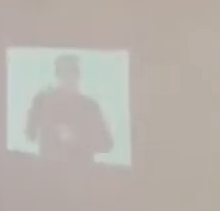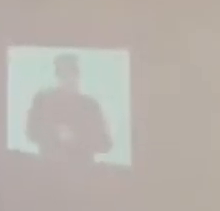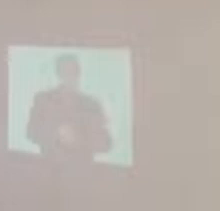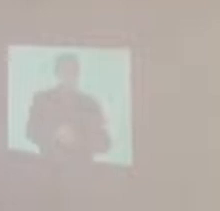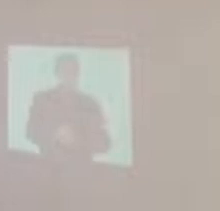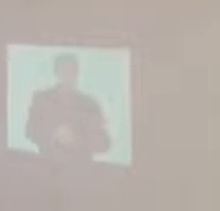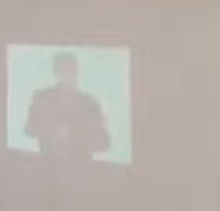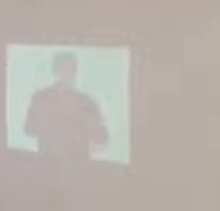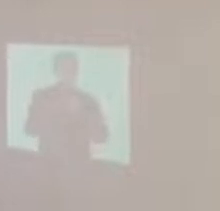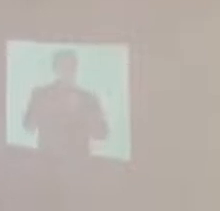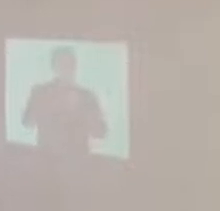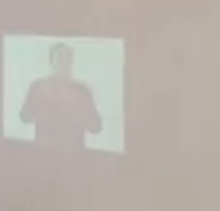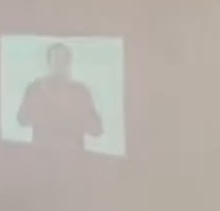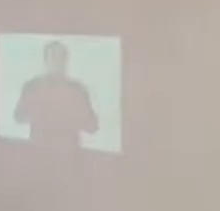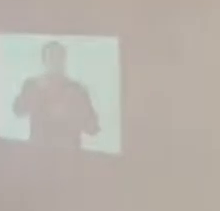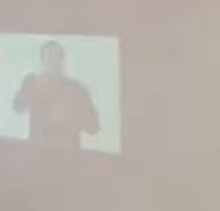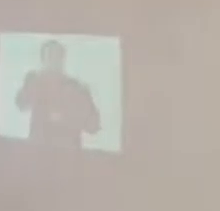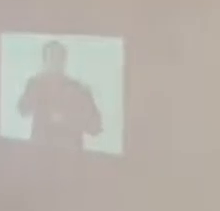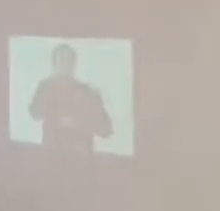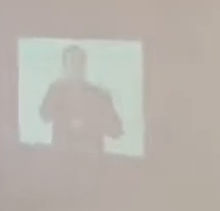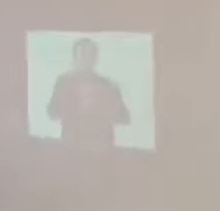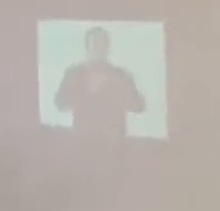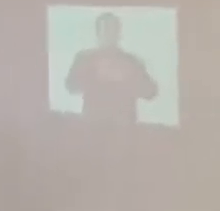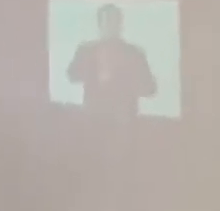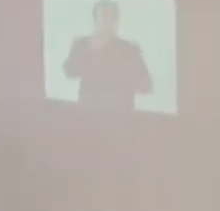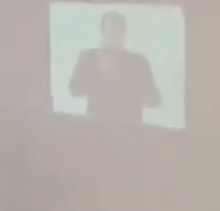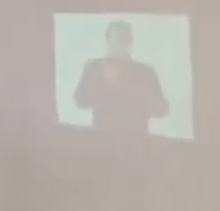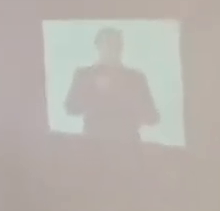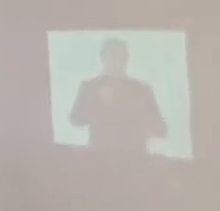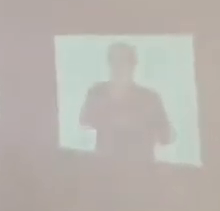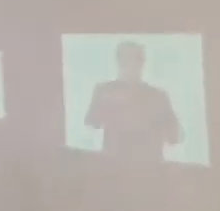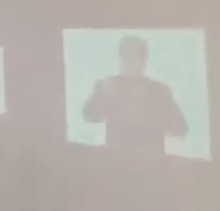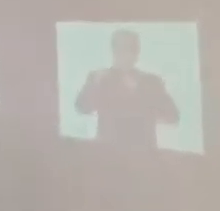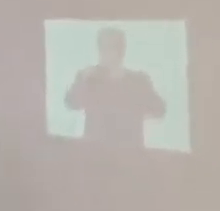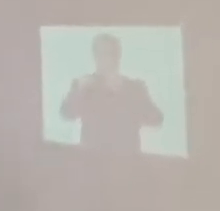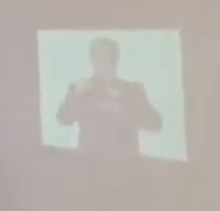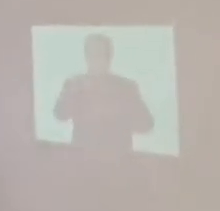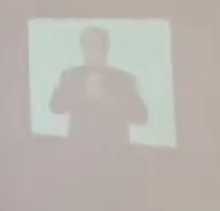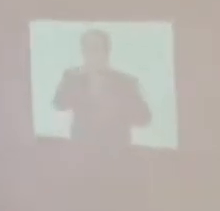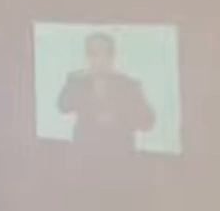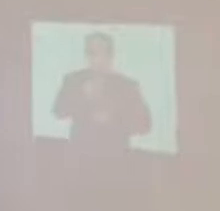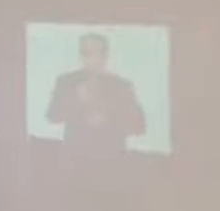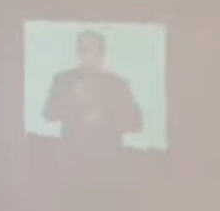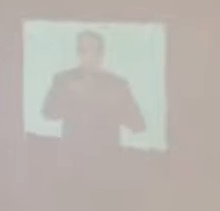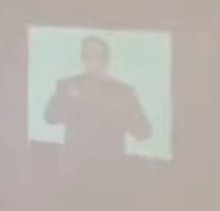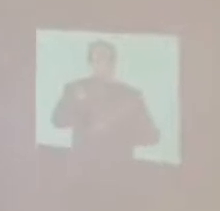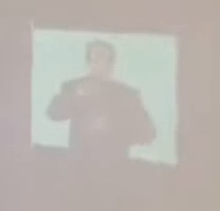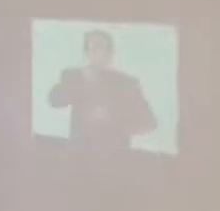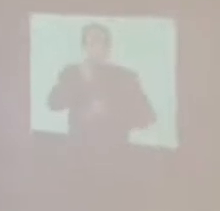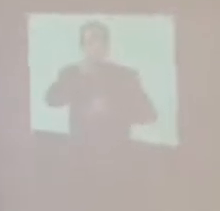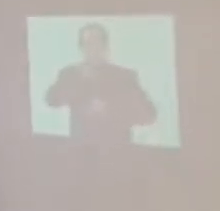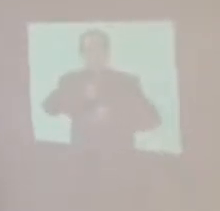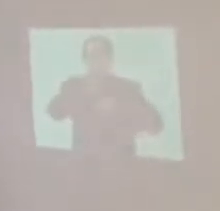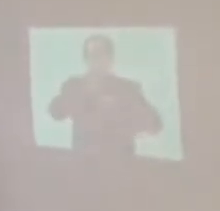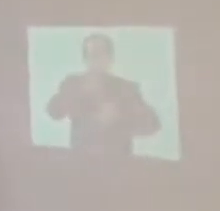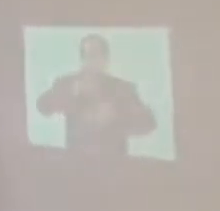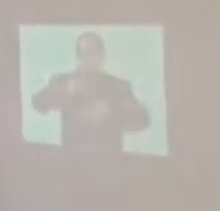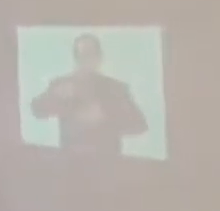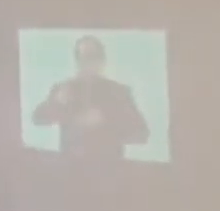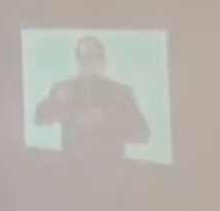Cumplimos casi 4 años de servir al pueblo de la Ciudad de México. Lo hemos hecho con entrega,